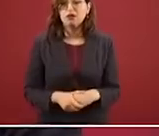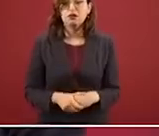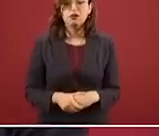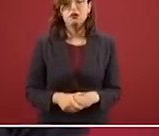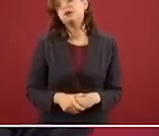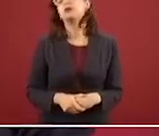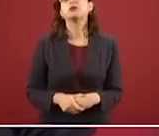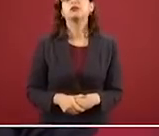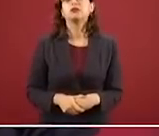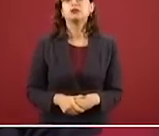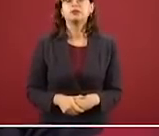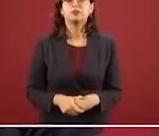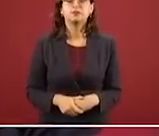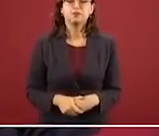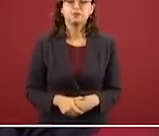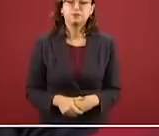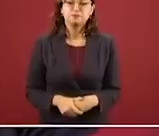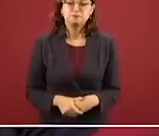¿Cuánto costaron